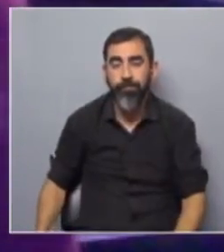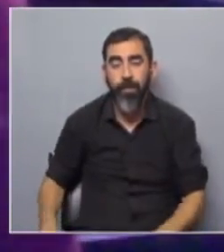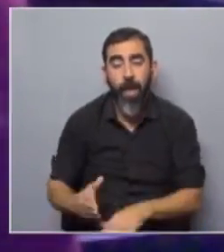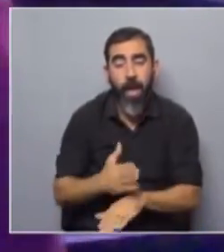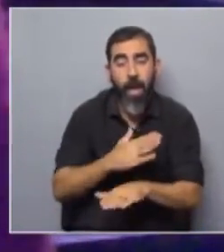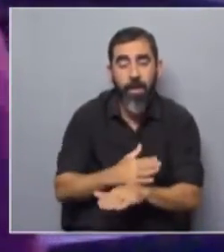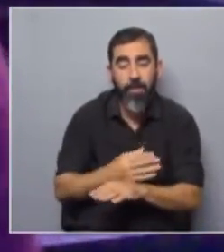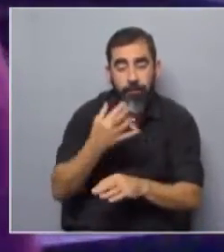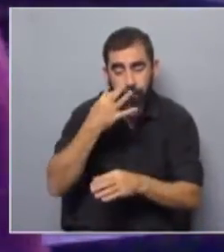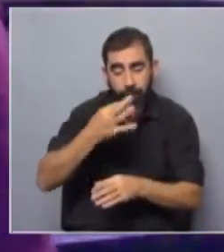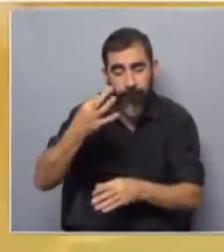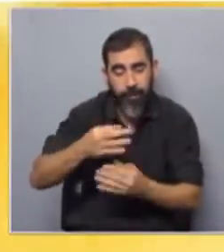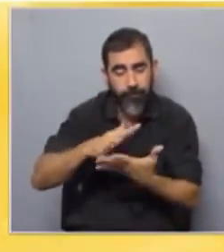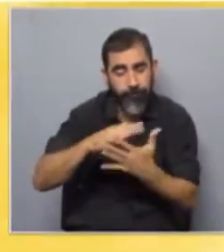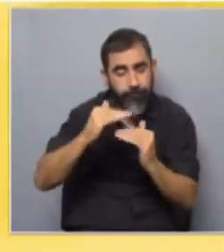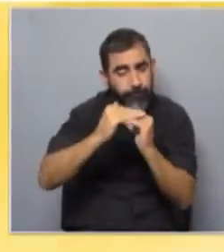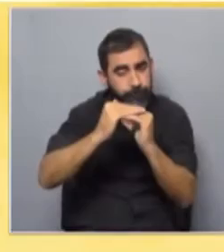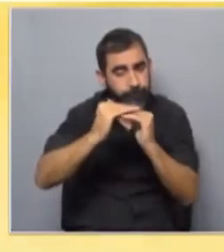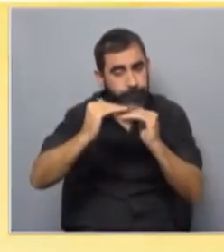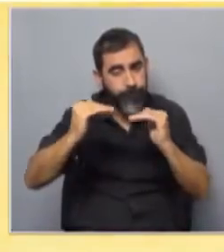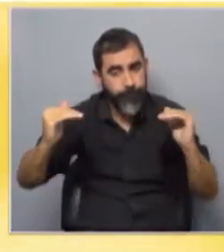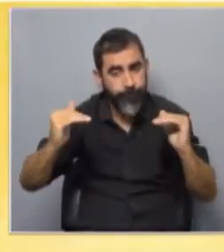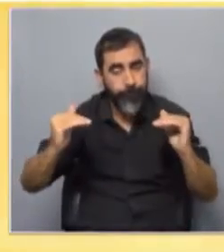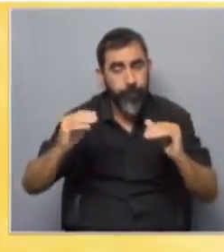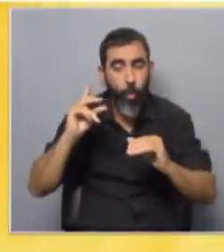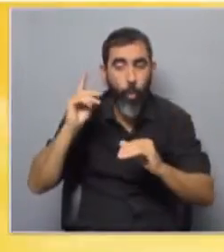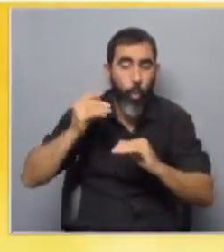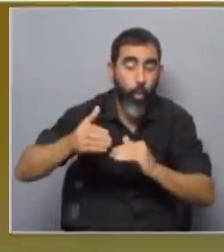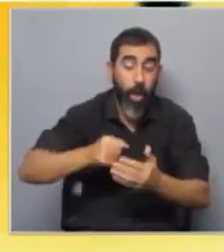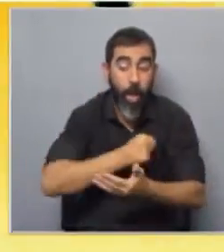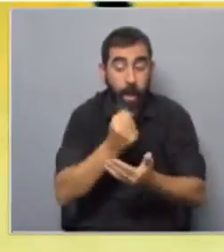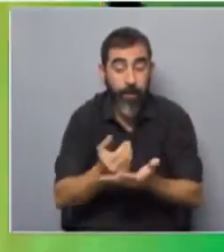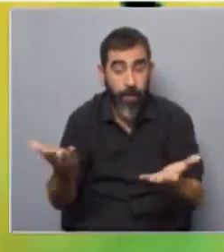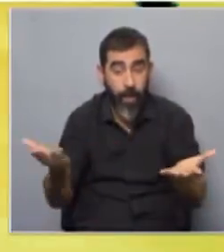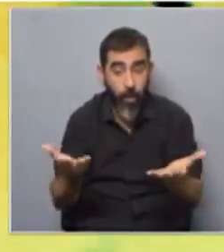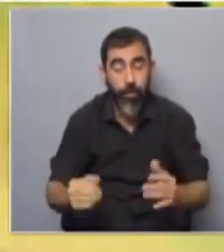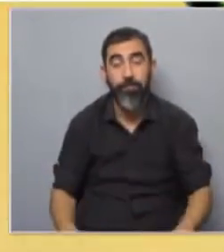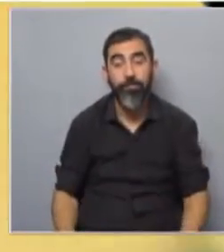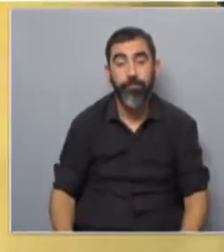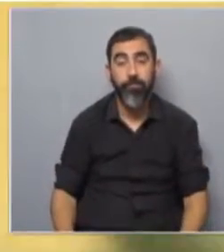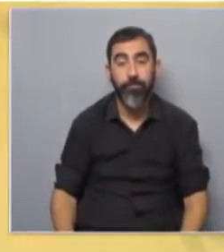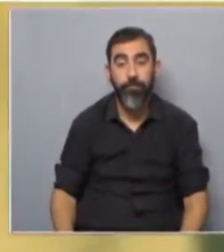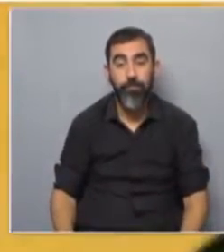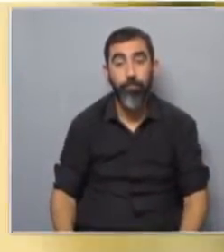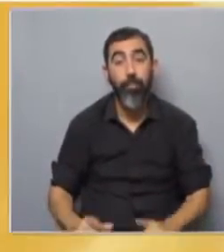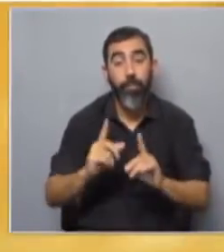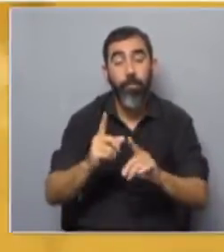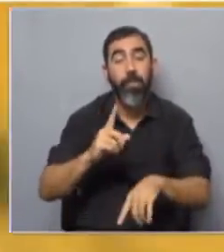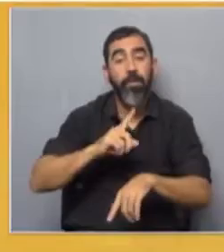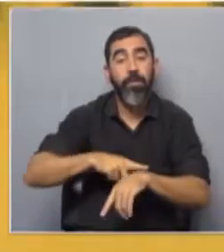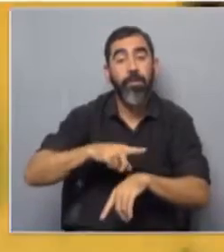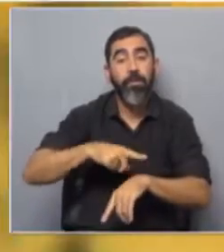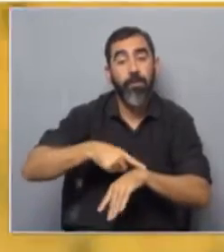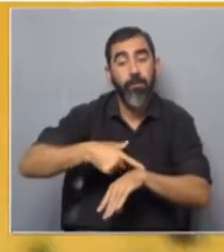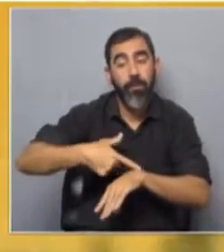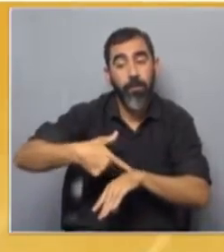que pudieran estabilizarse de tal forma que perduren hasta hoy. Pero además, encima de todo eso está el tiempo, y